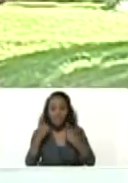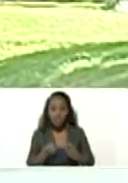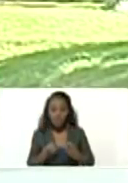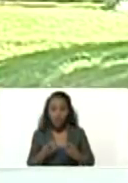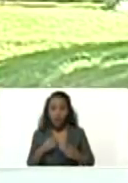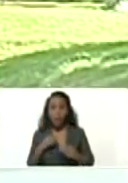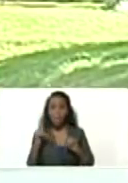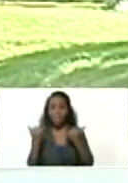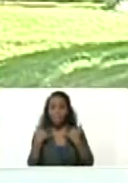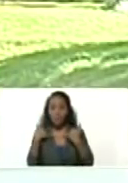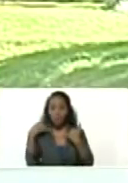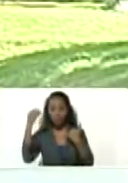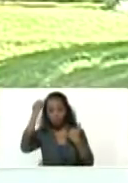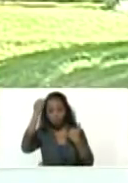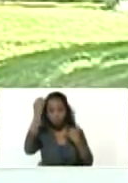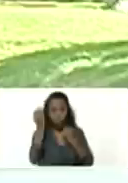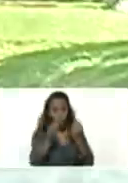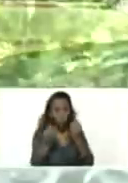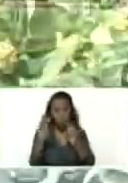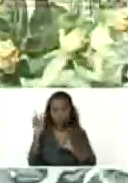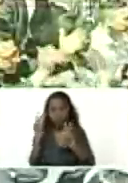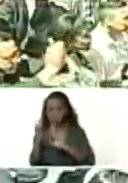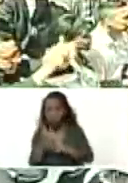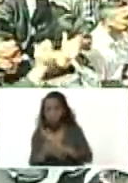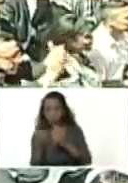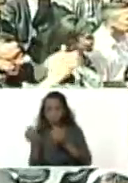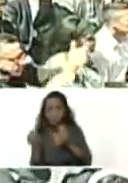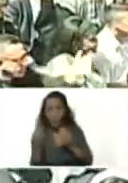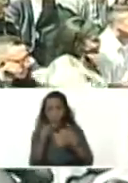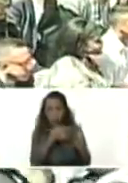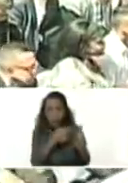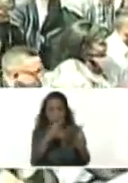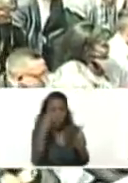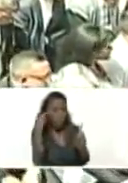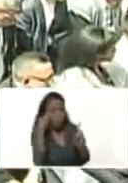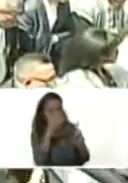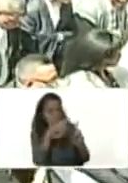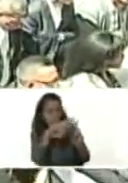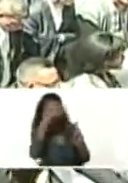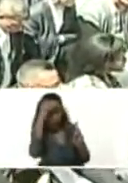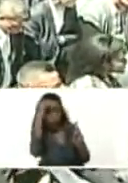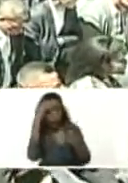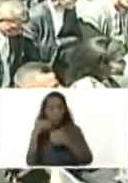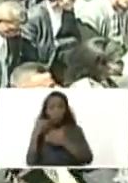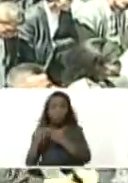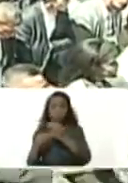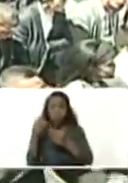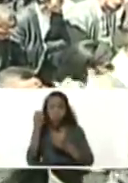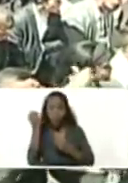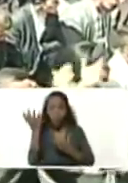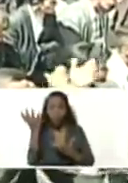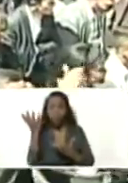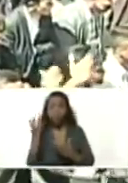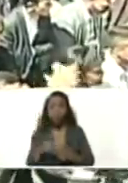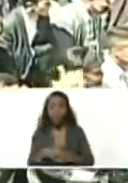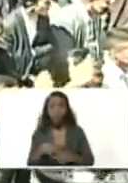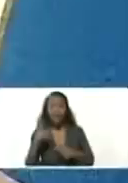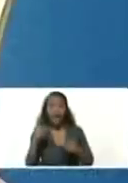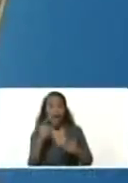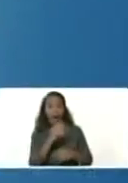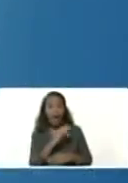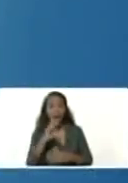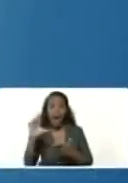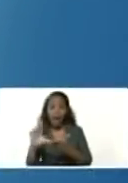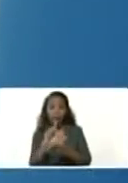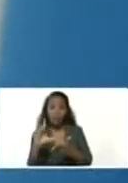tomar. Y esta Biblia, presidente, que estamos entregándole a todo el equipo, a usted